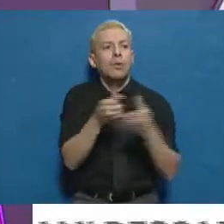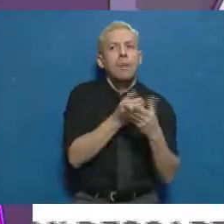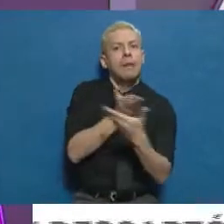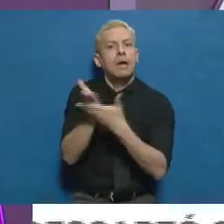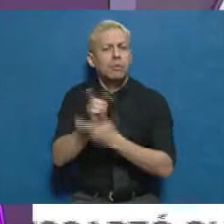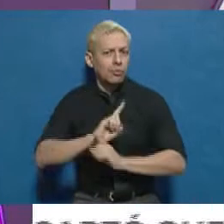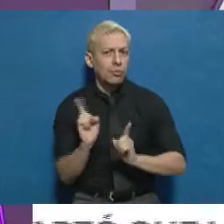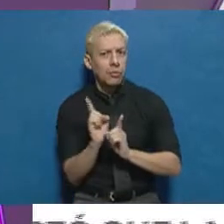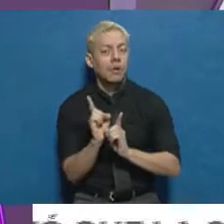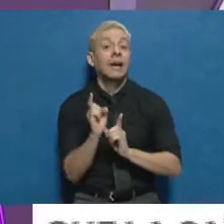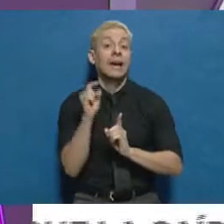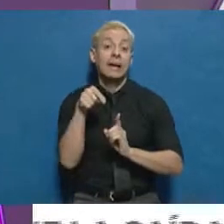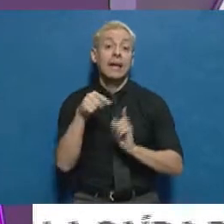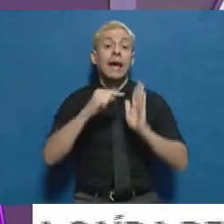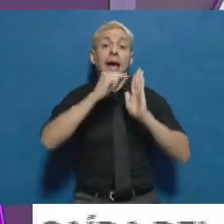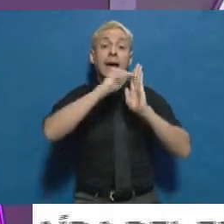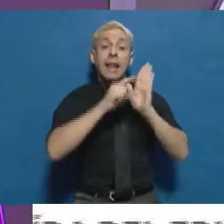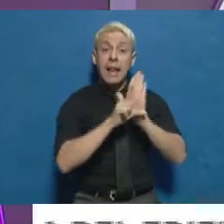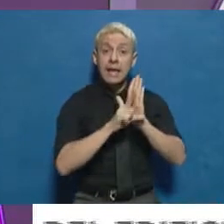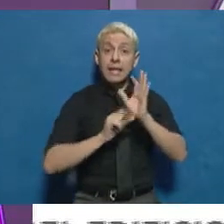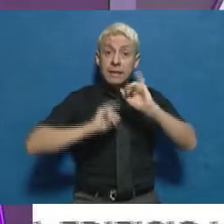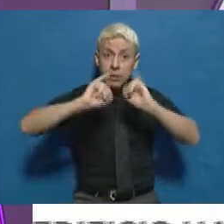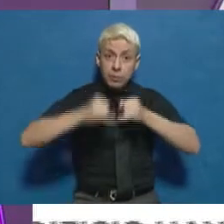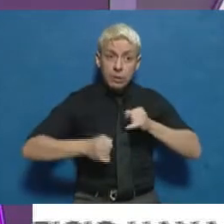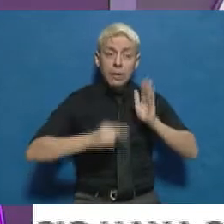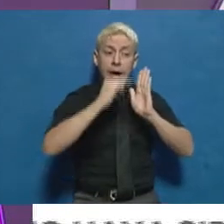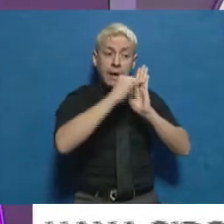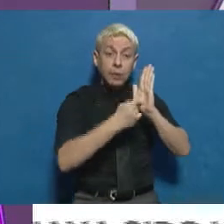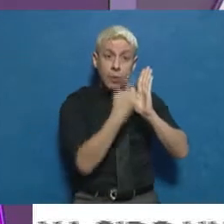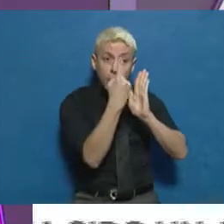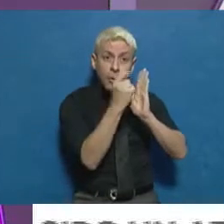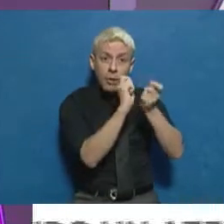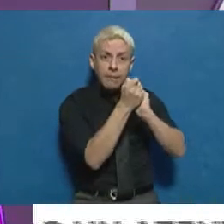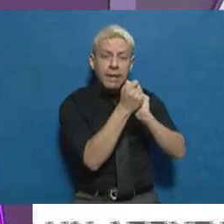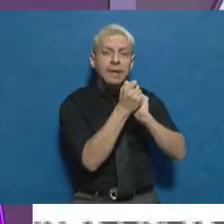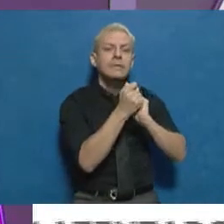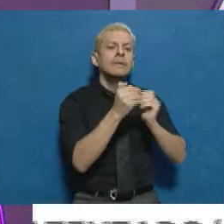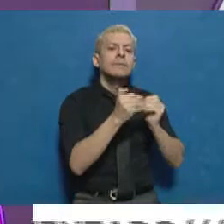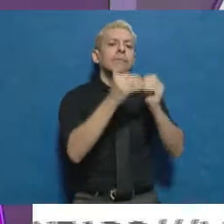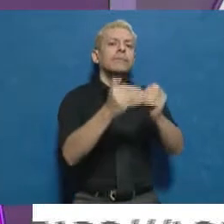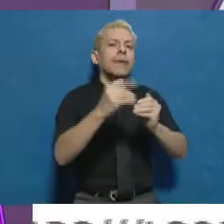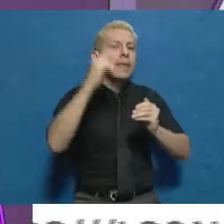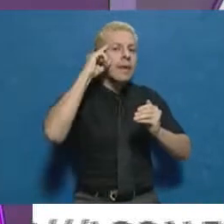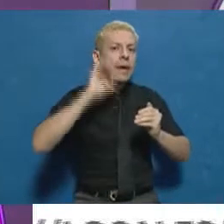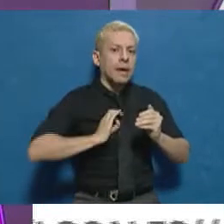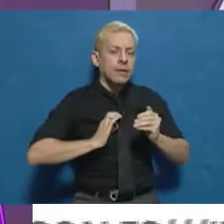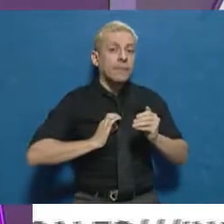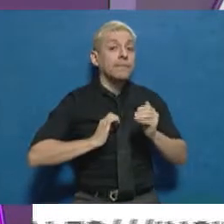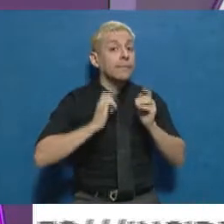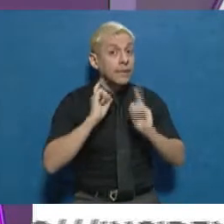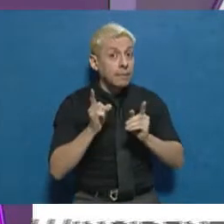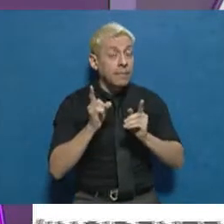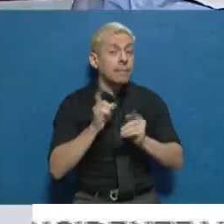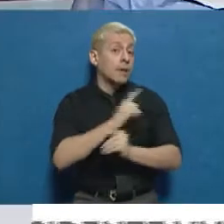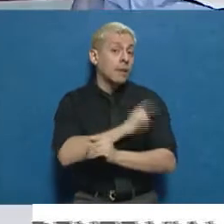va a sacar esto modificando un artículo de la ley de presupuesto y se va a prorrogar por 10 años. Pero también está a expensas de la decisión del